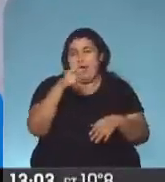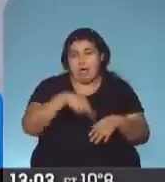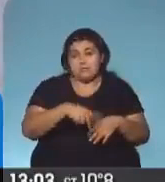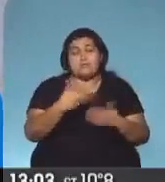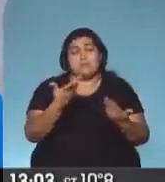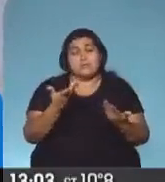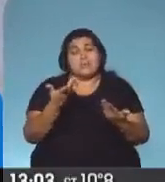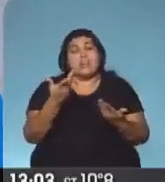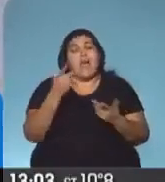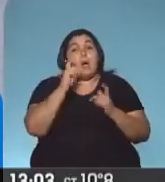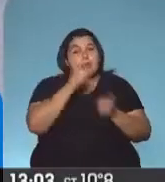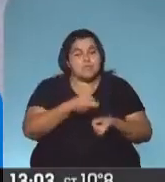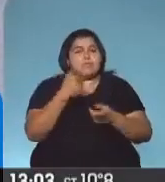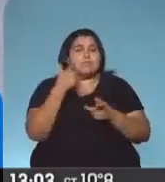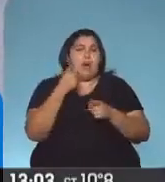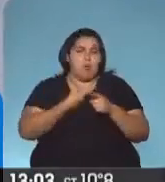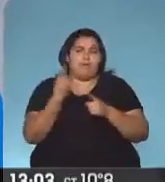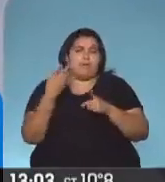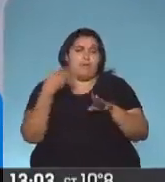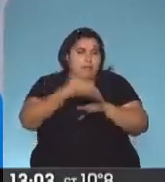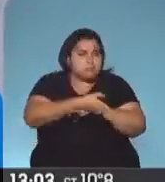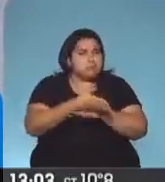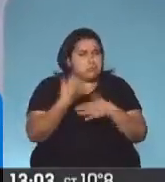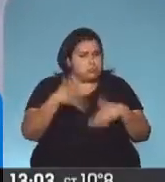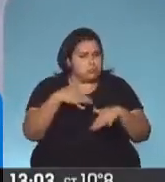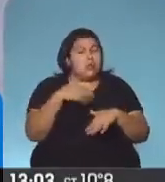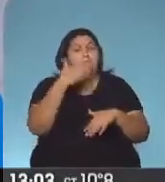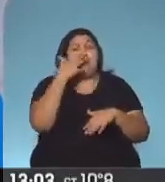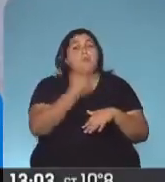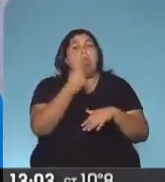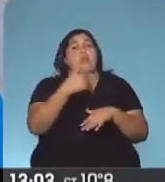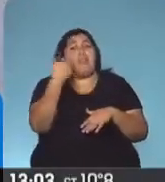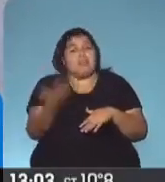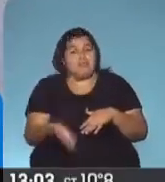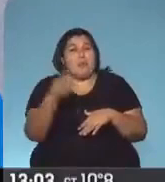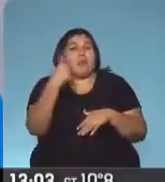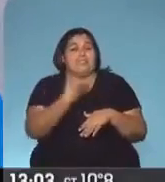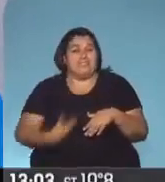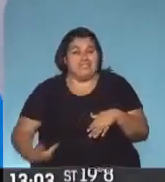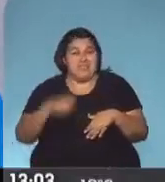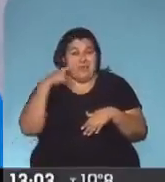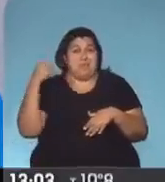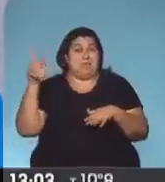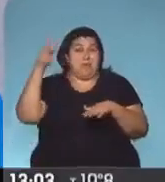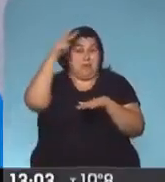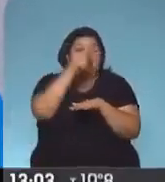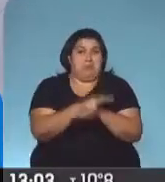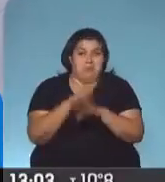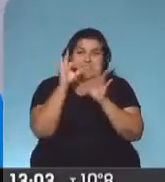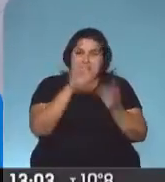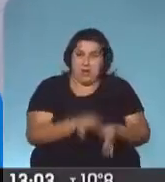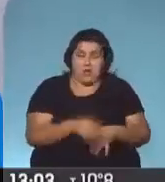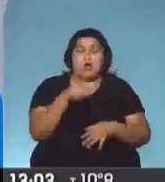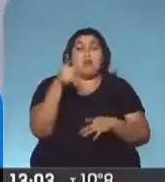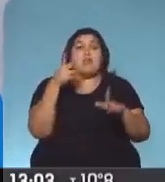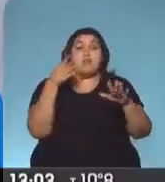políticas de revistas políticas muy importantes una hora después llegó el presidente de la nación en helicóptero cuando el presidente